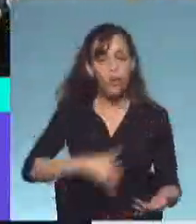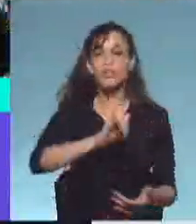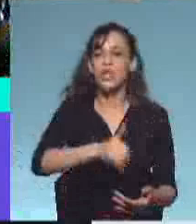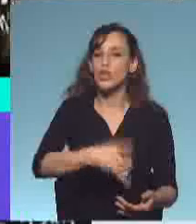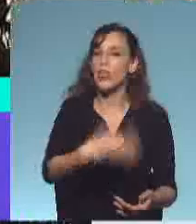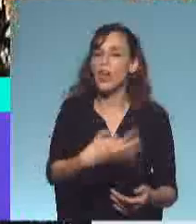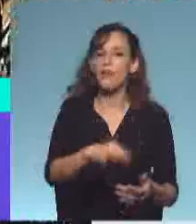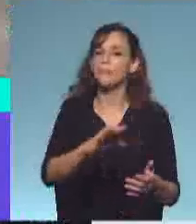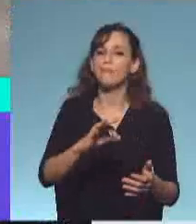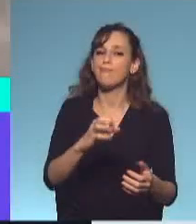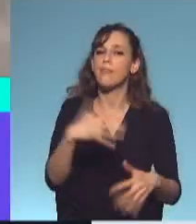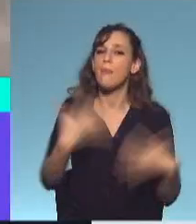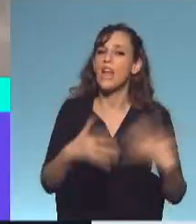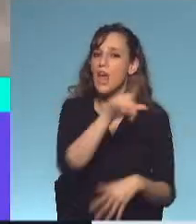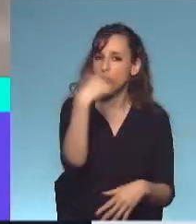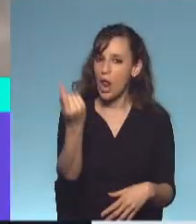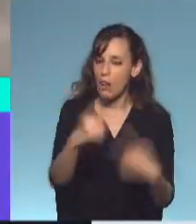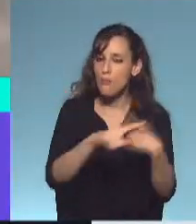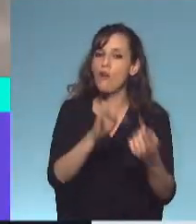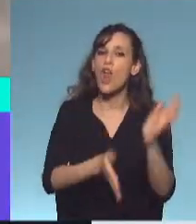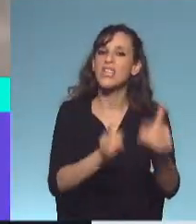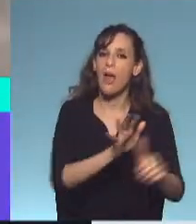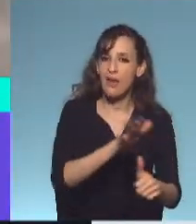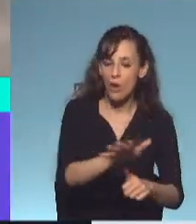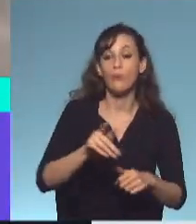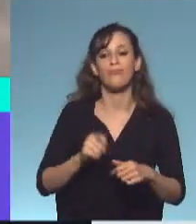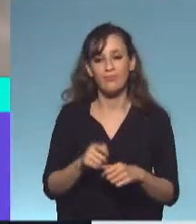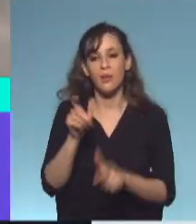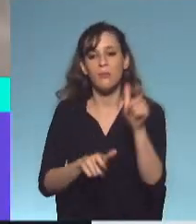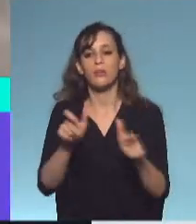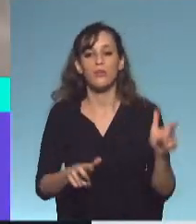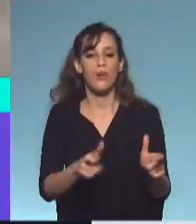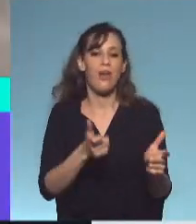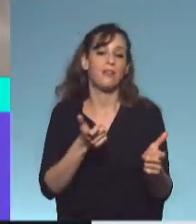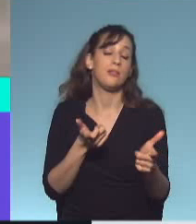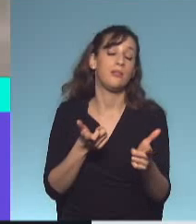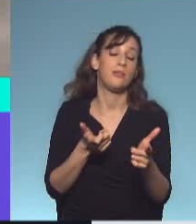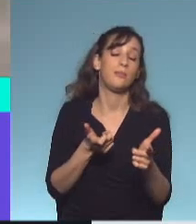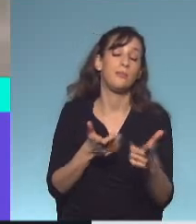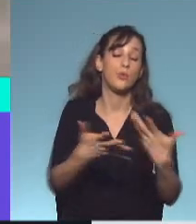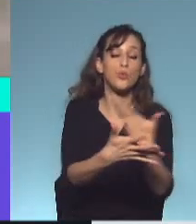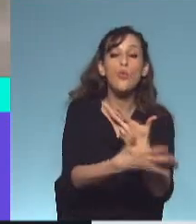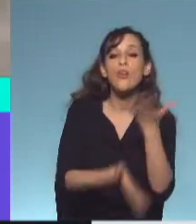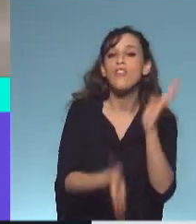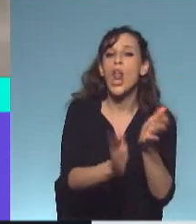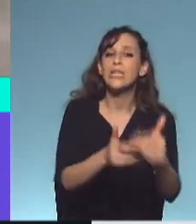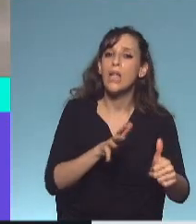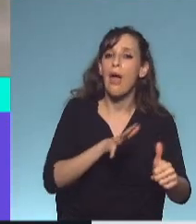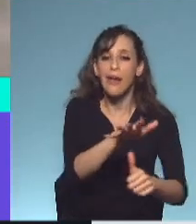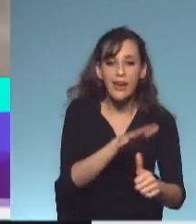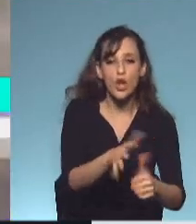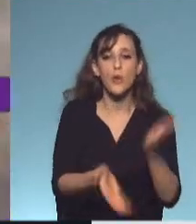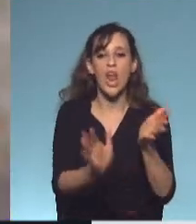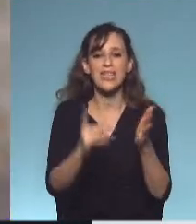todos los así toda la asistencia a las víctimas de violencia machista a la víctima de violencia de género son